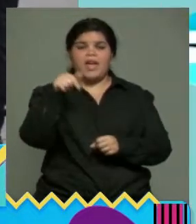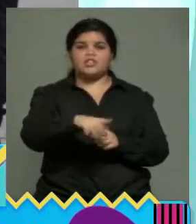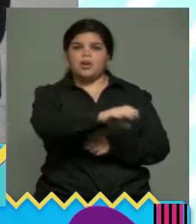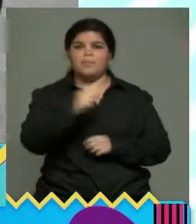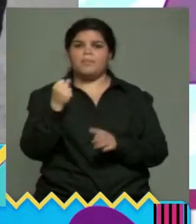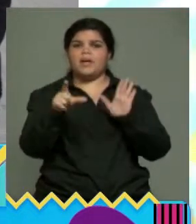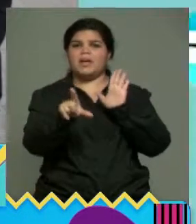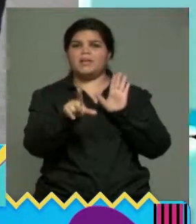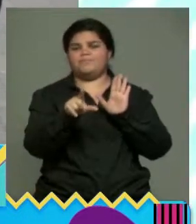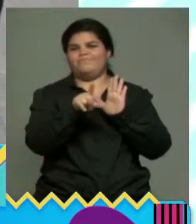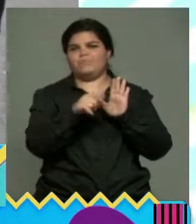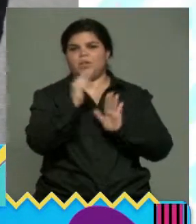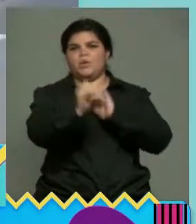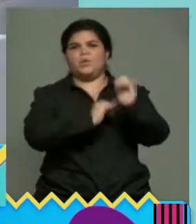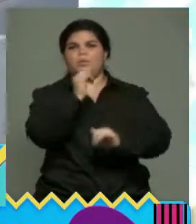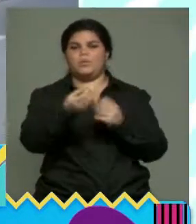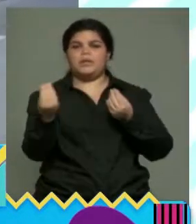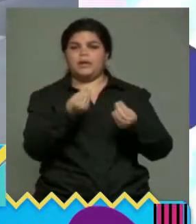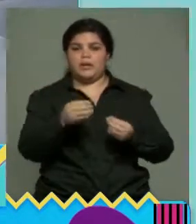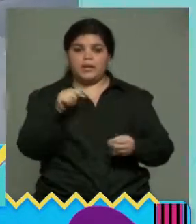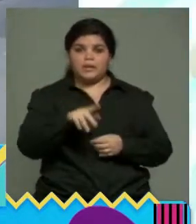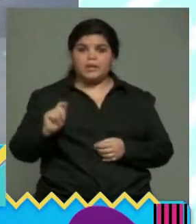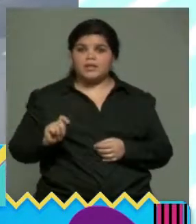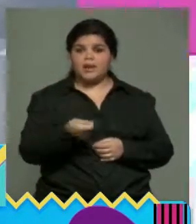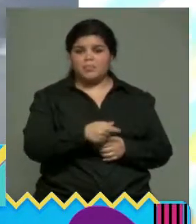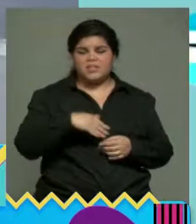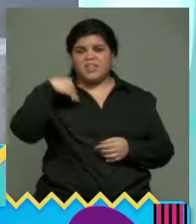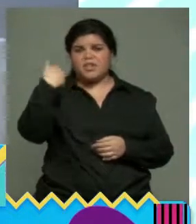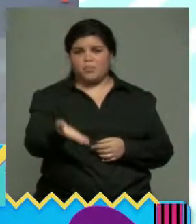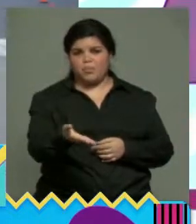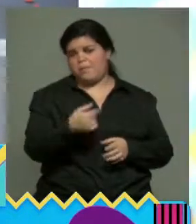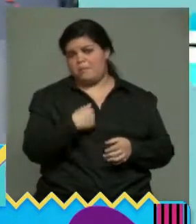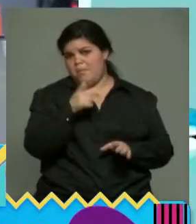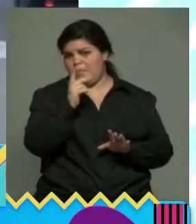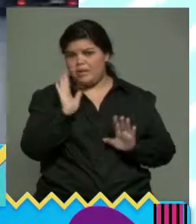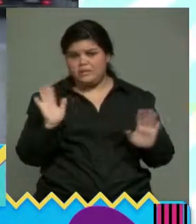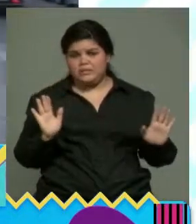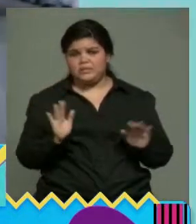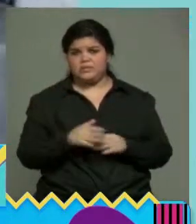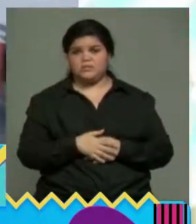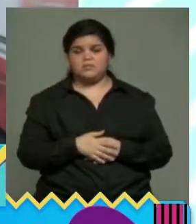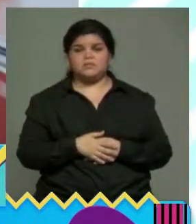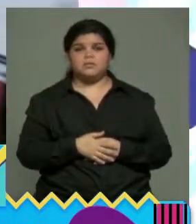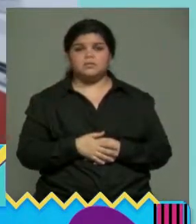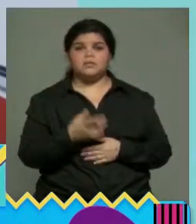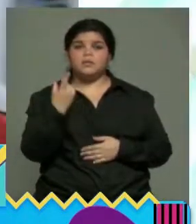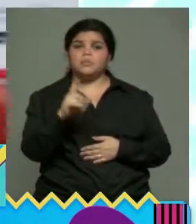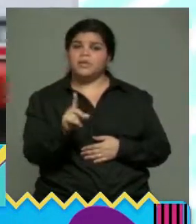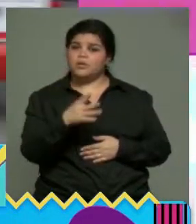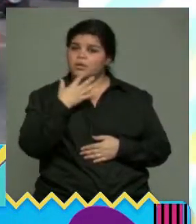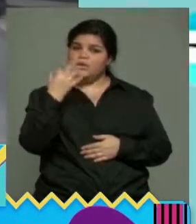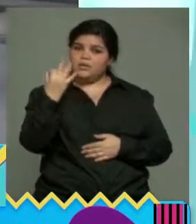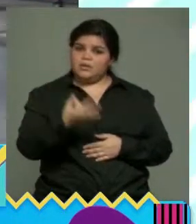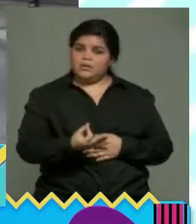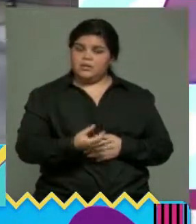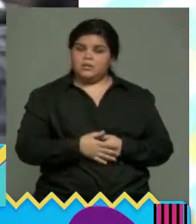a cerrar ese trámite administrativo que viene después, a lo mejor, supongo. Pero en lo práctico